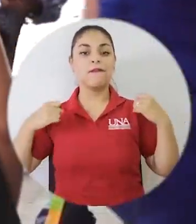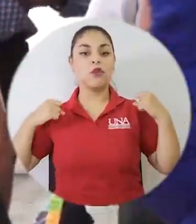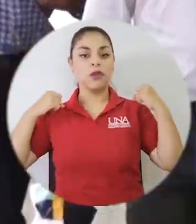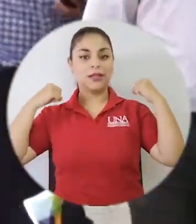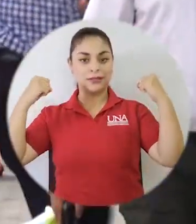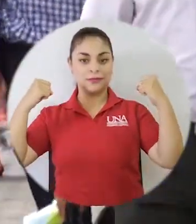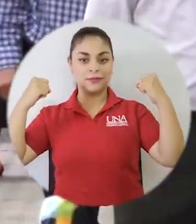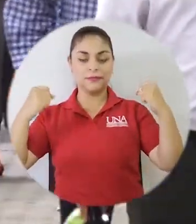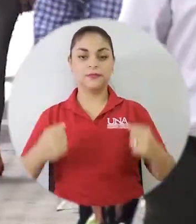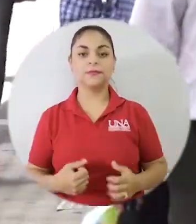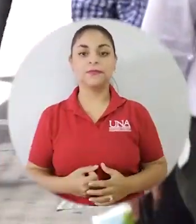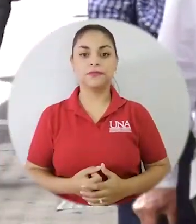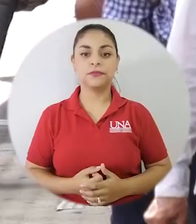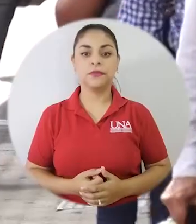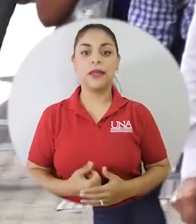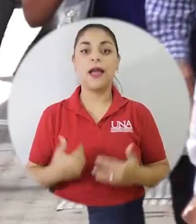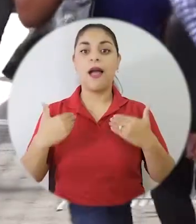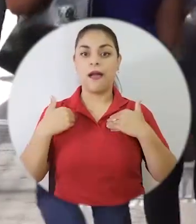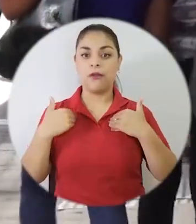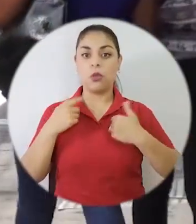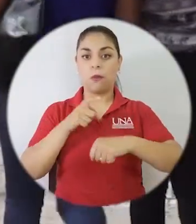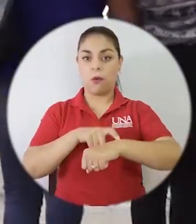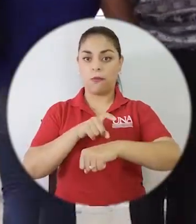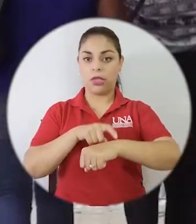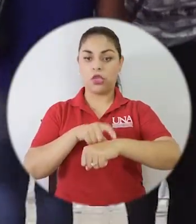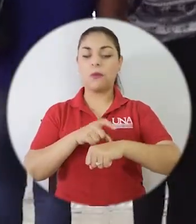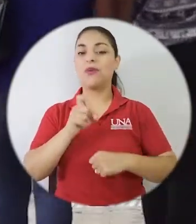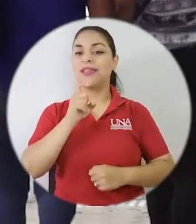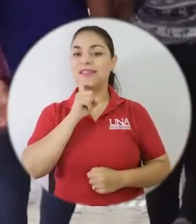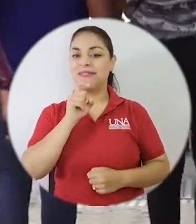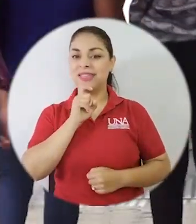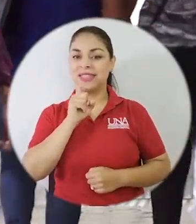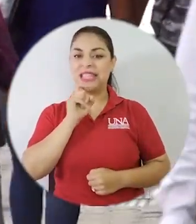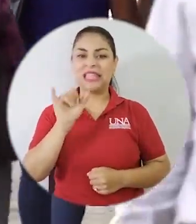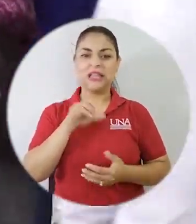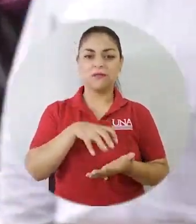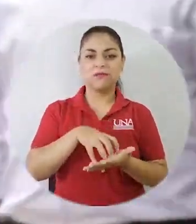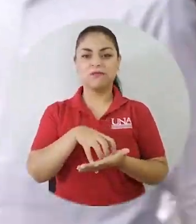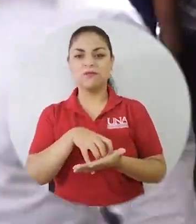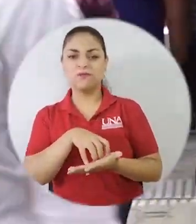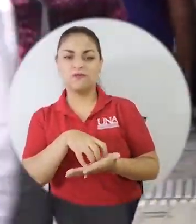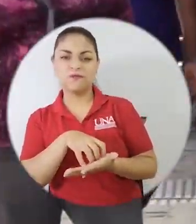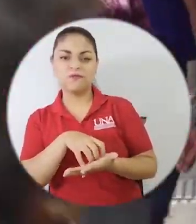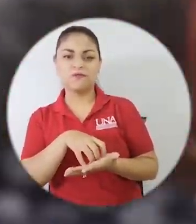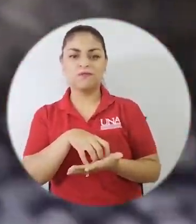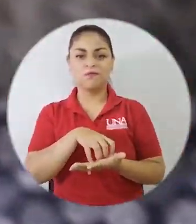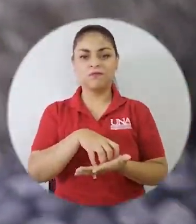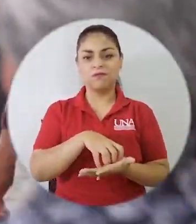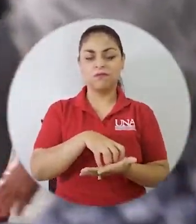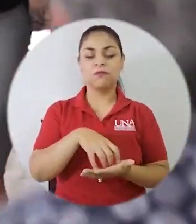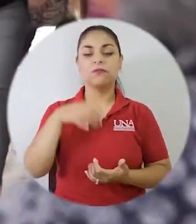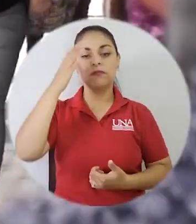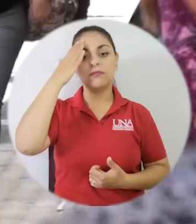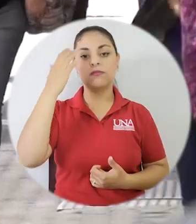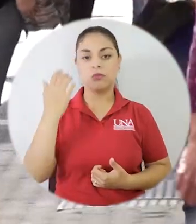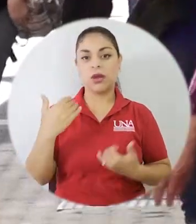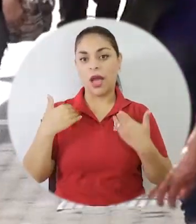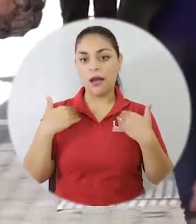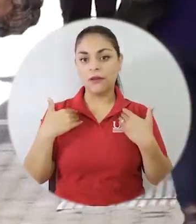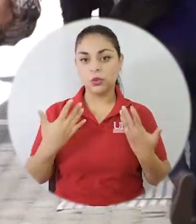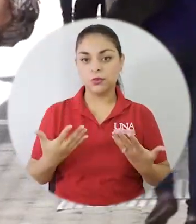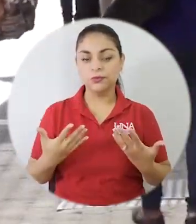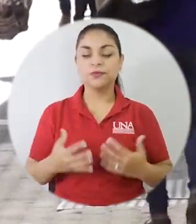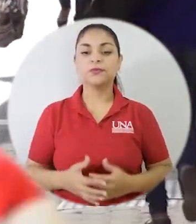que fortalecerlo. Ha habido momentos muy difíciles en los que ha estado en cuestionamiento, ¿verdad? Porque lo ha